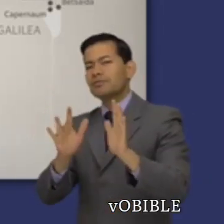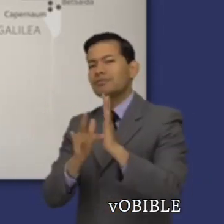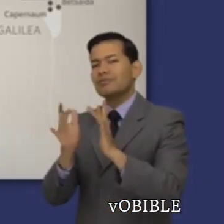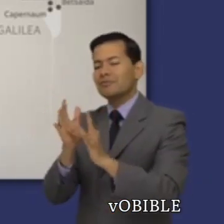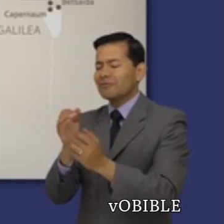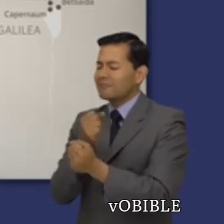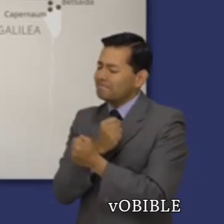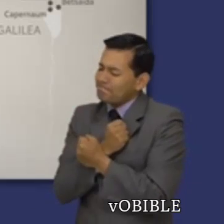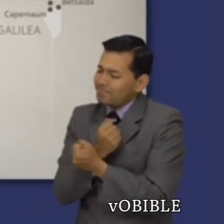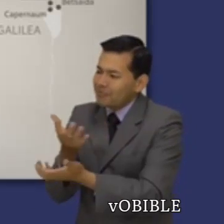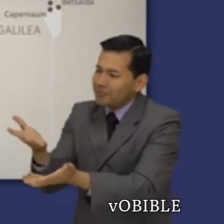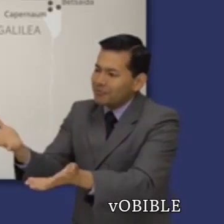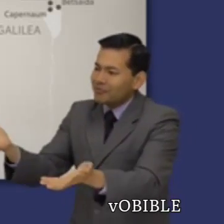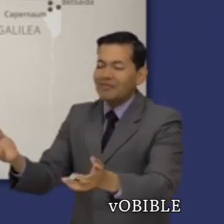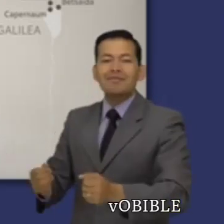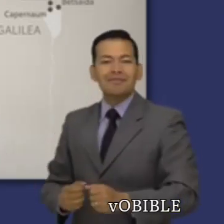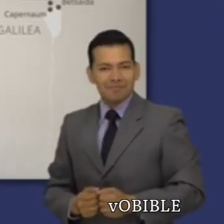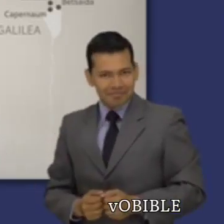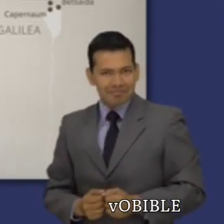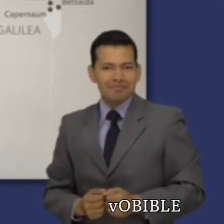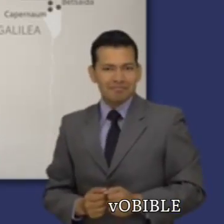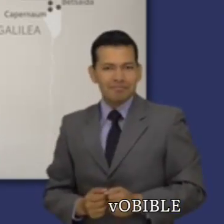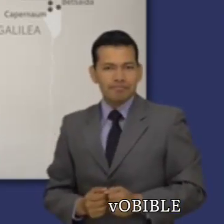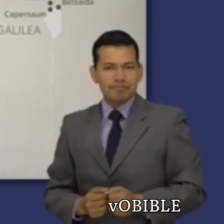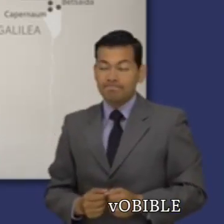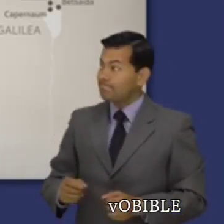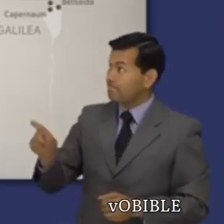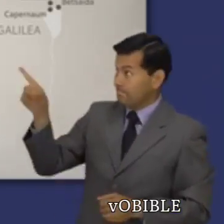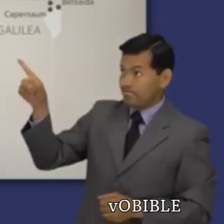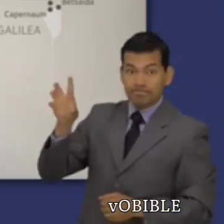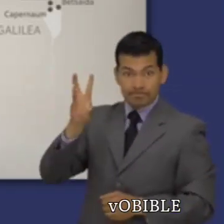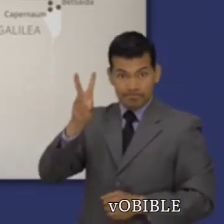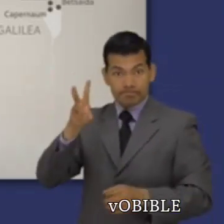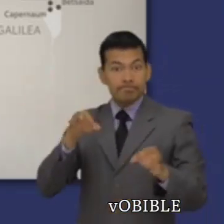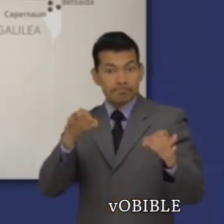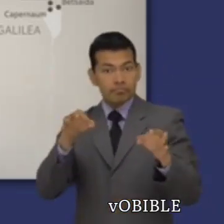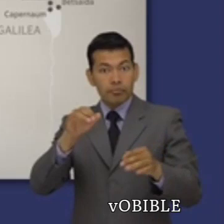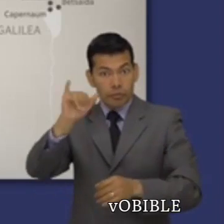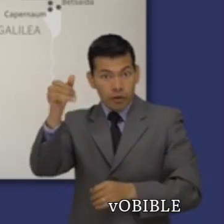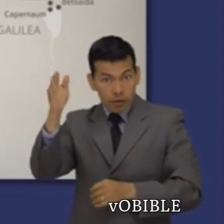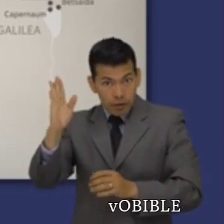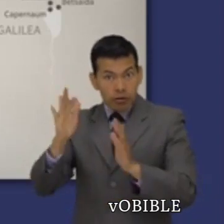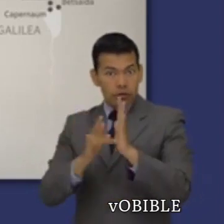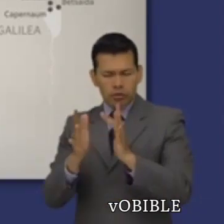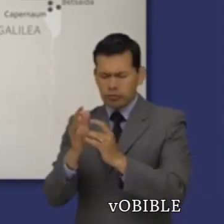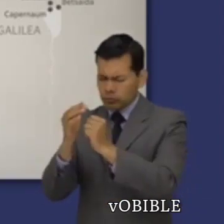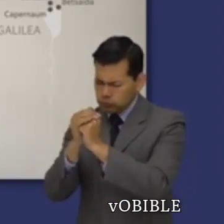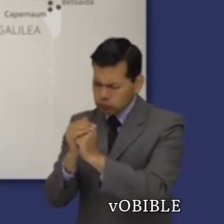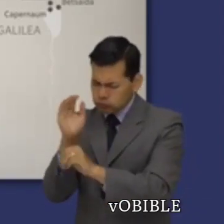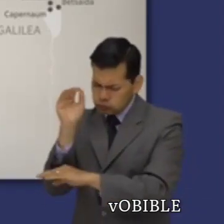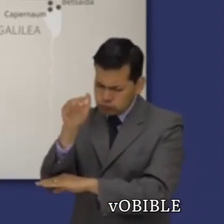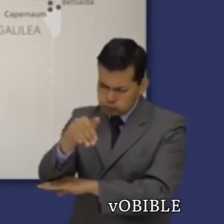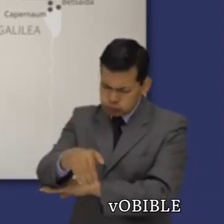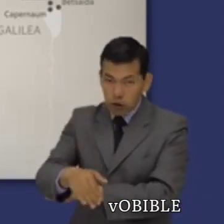curó, sino que también refleja la compasión que sentía por los enfermos. El capítulo 6 explica